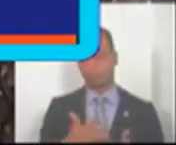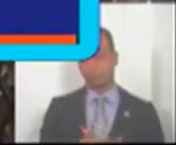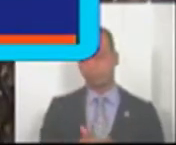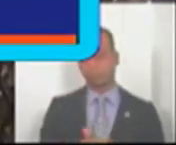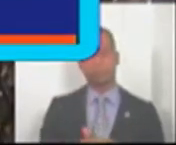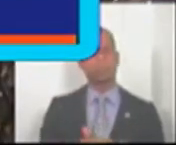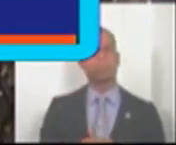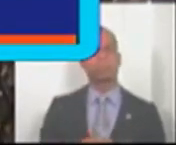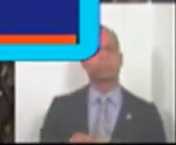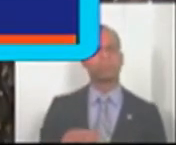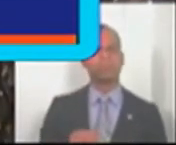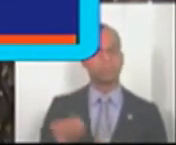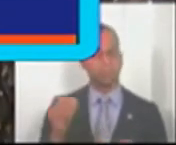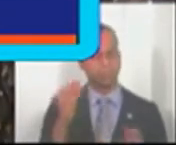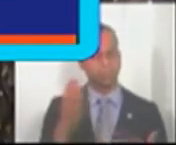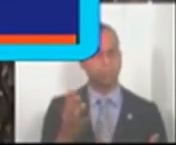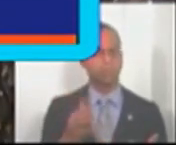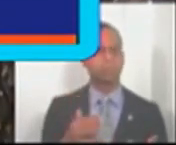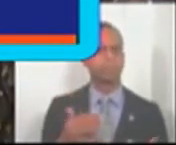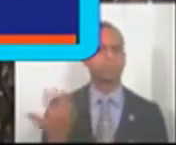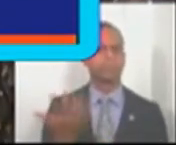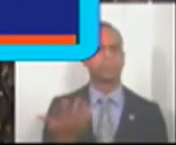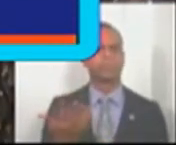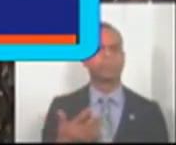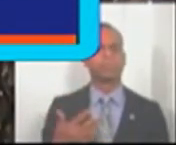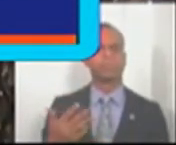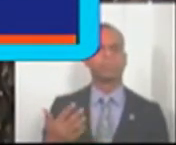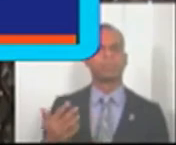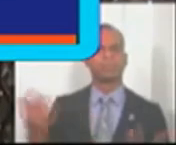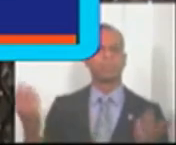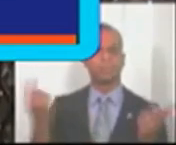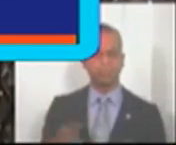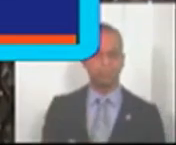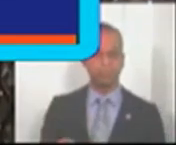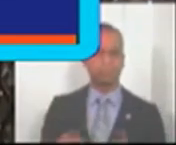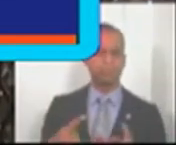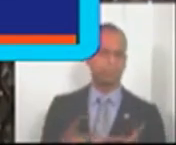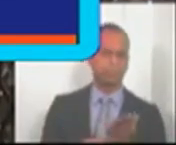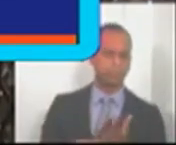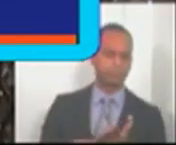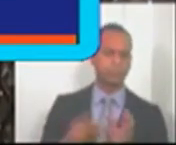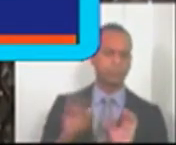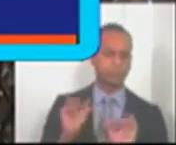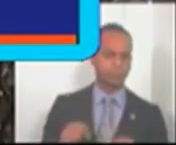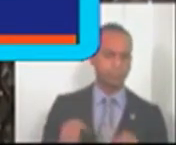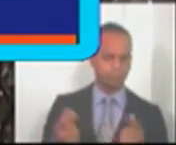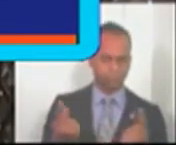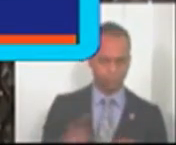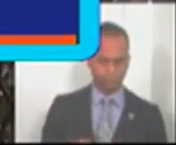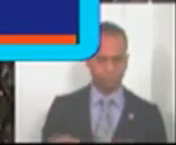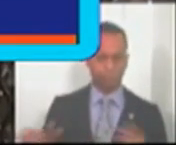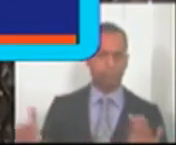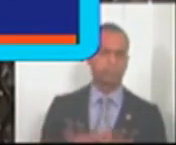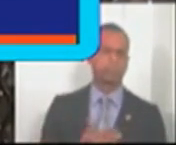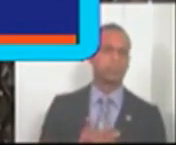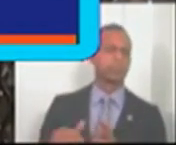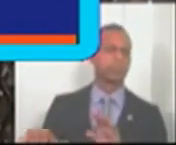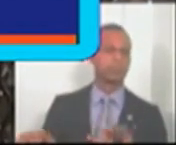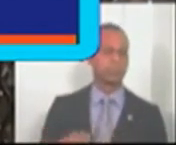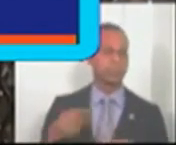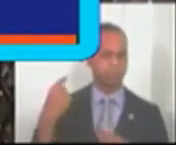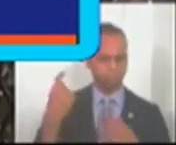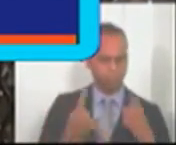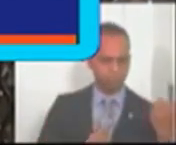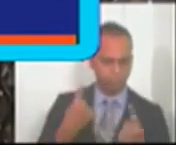quitado profundidad y han quitado consistencia a lo que debe ser un debate que propicie una nueva forma de